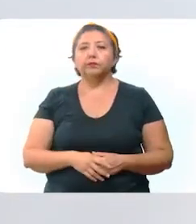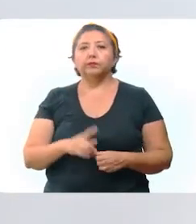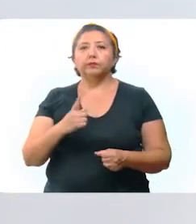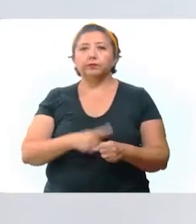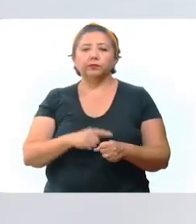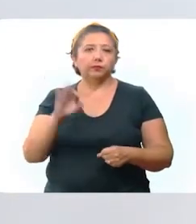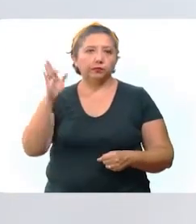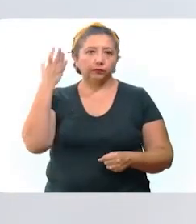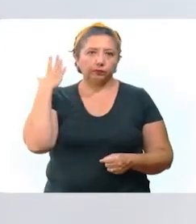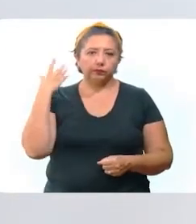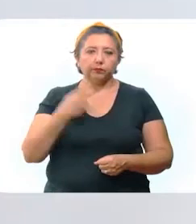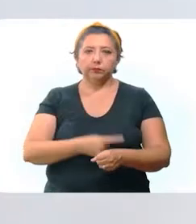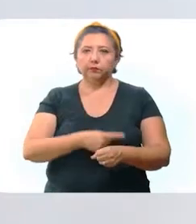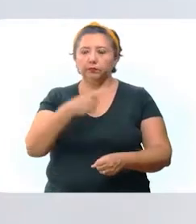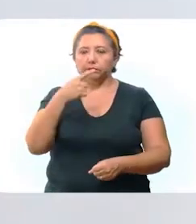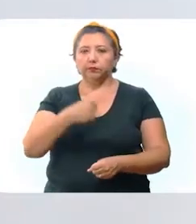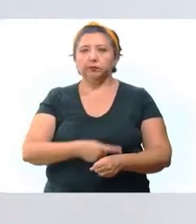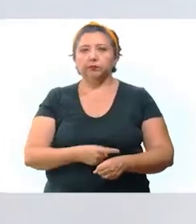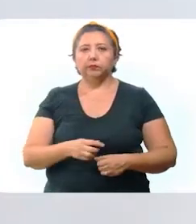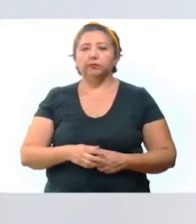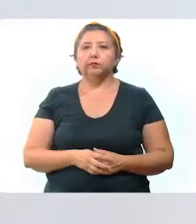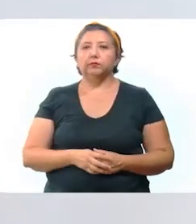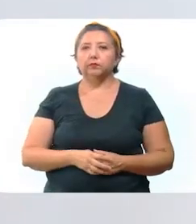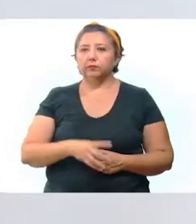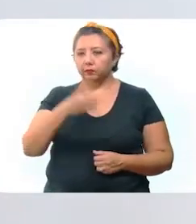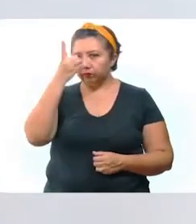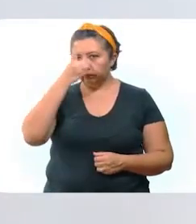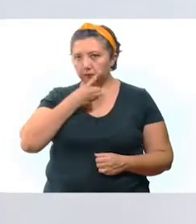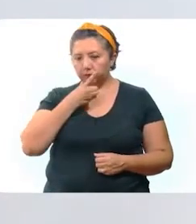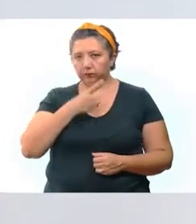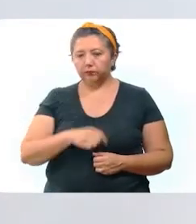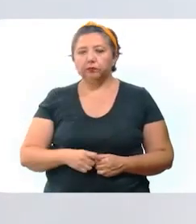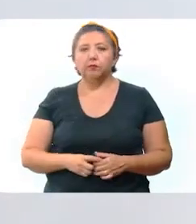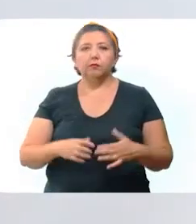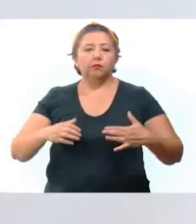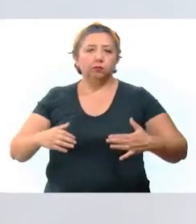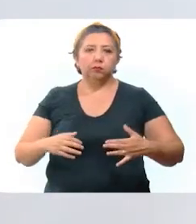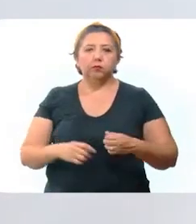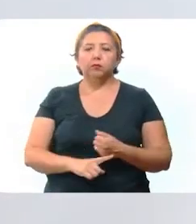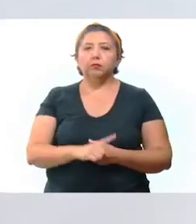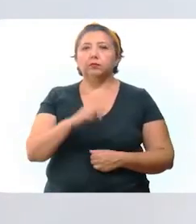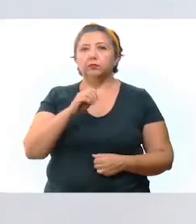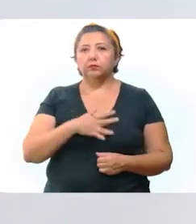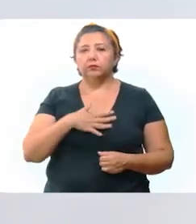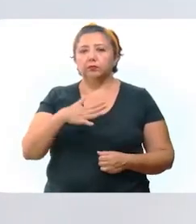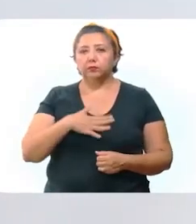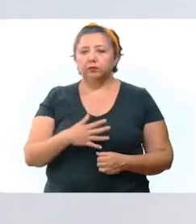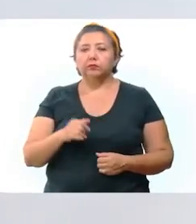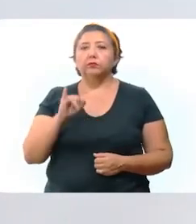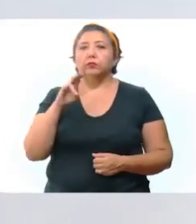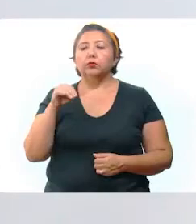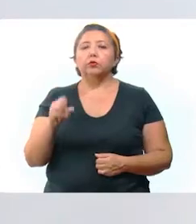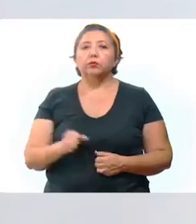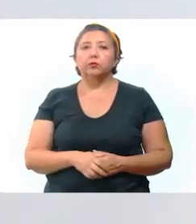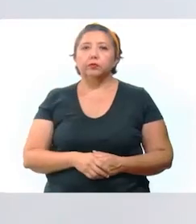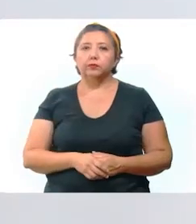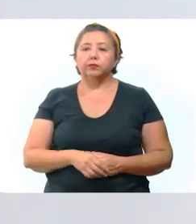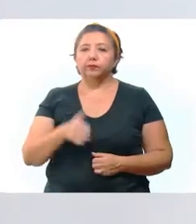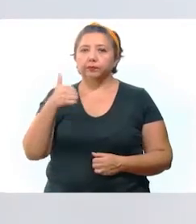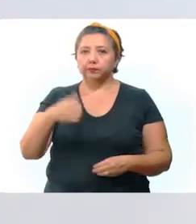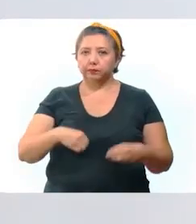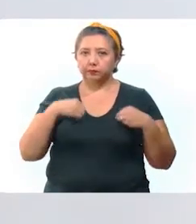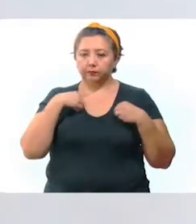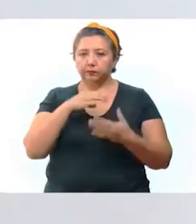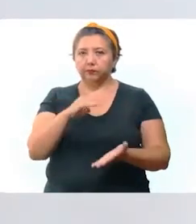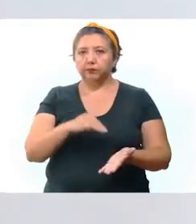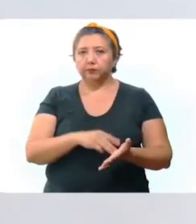Sus principales enfermedades fueron hipertensión arterial sistémica, diabetes mellitus, obesidad, EPOC e inmunosupresión. 6